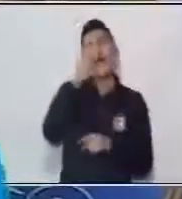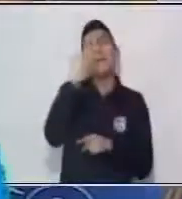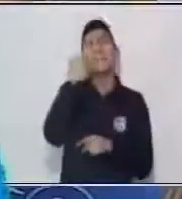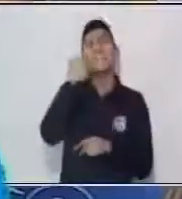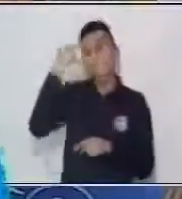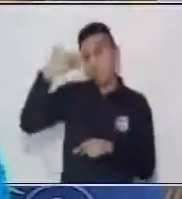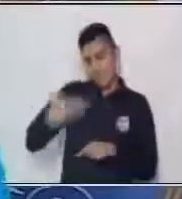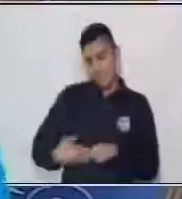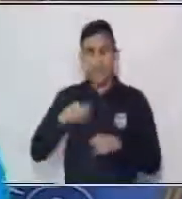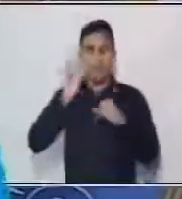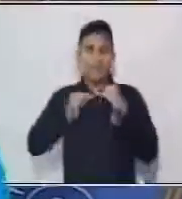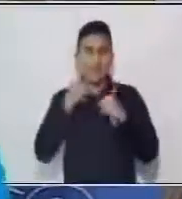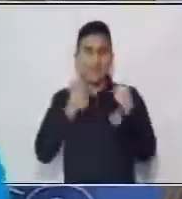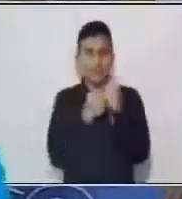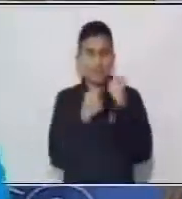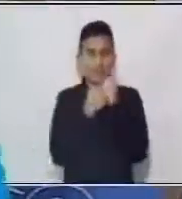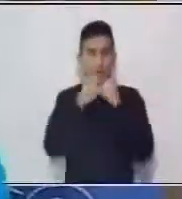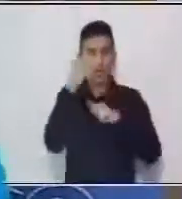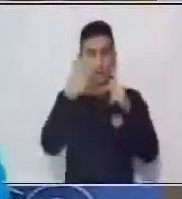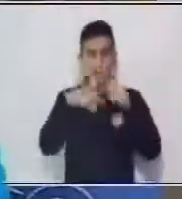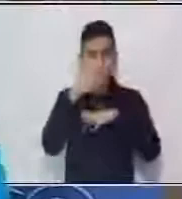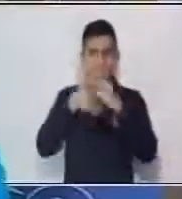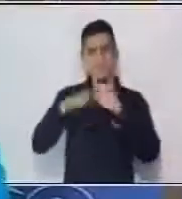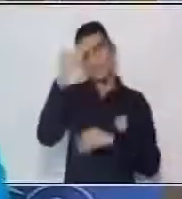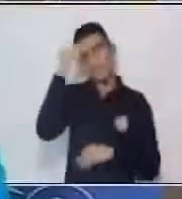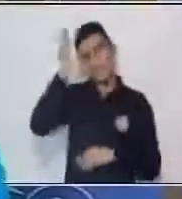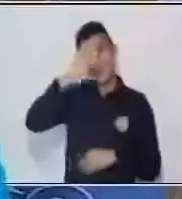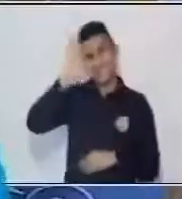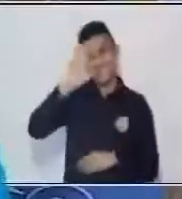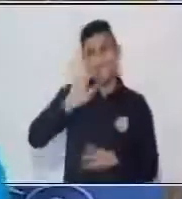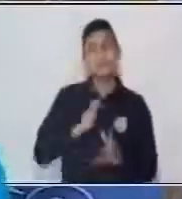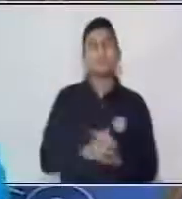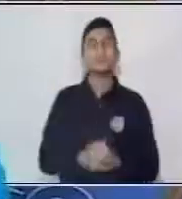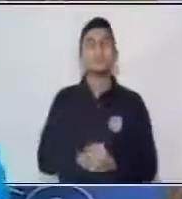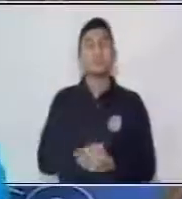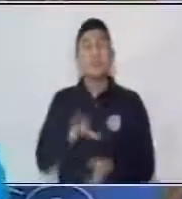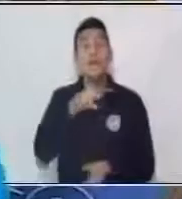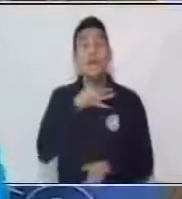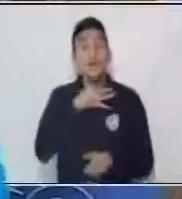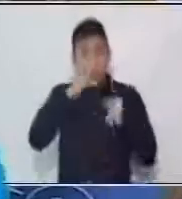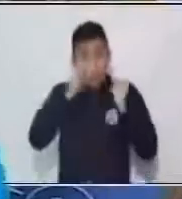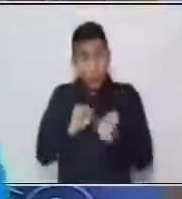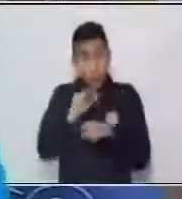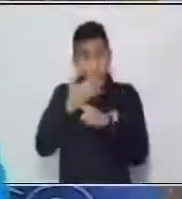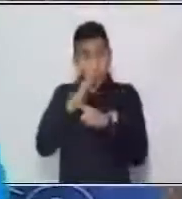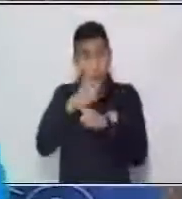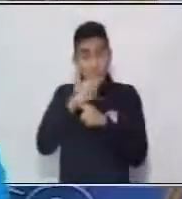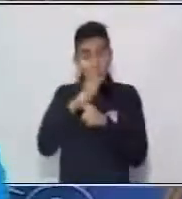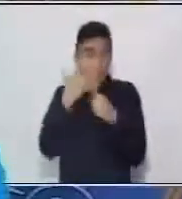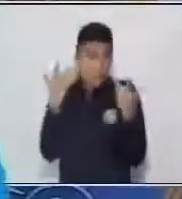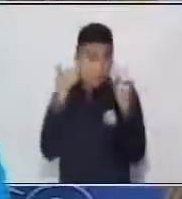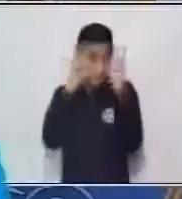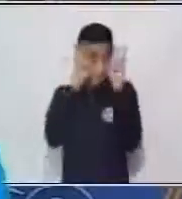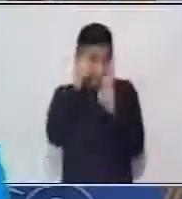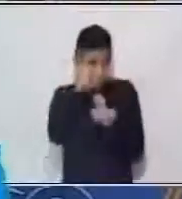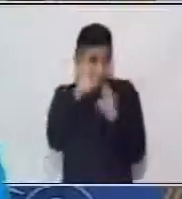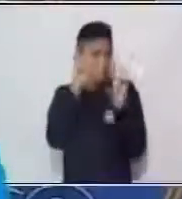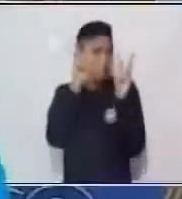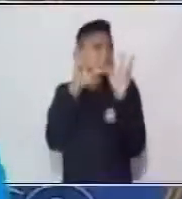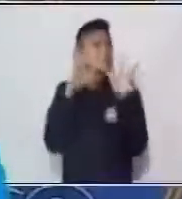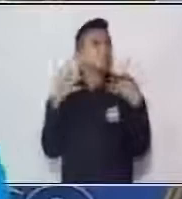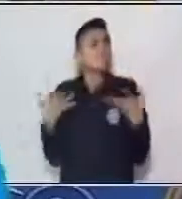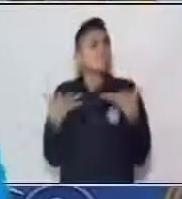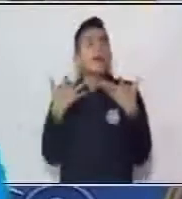está acompañando en lengua de señas. Hola, Abdi. Aparte de eso, qué gusto poder compartir contigo este tipo de